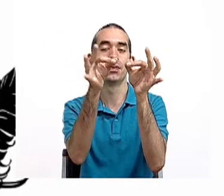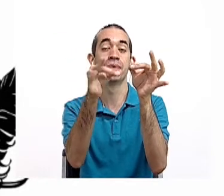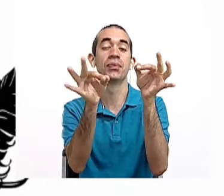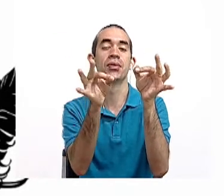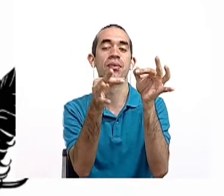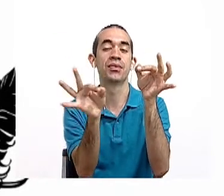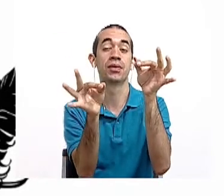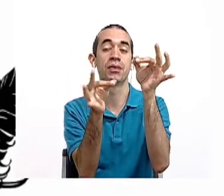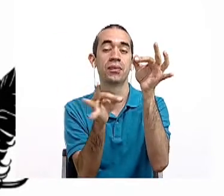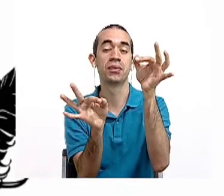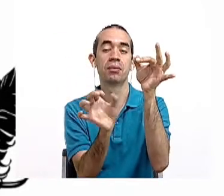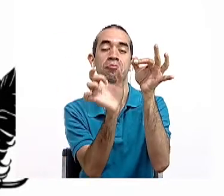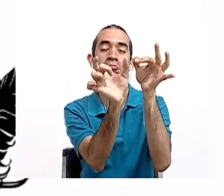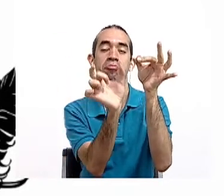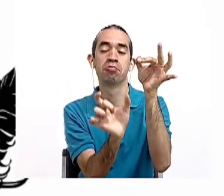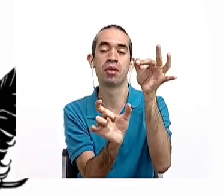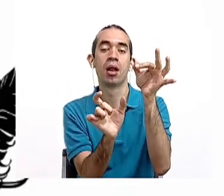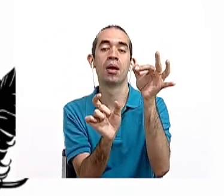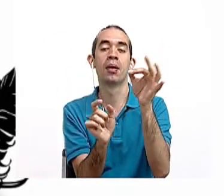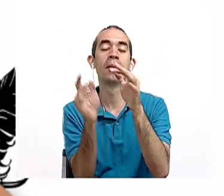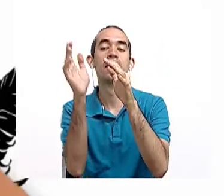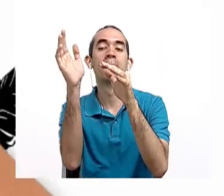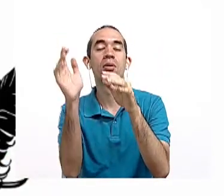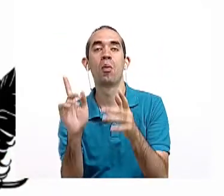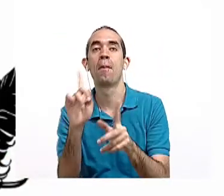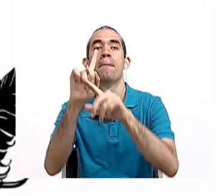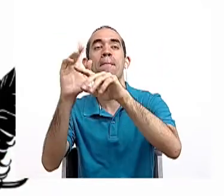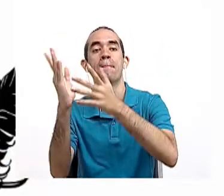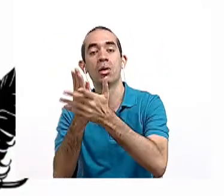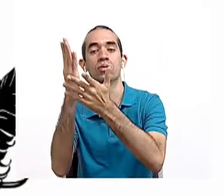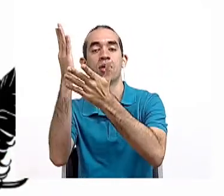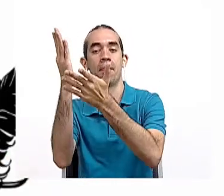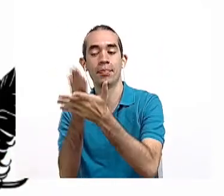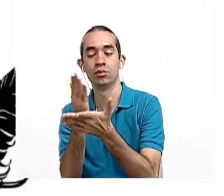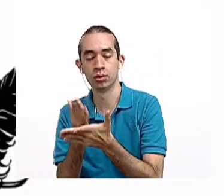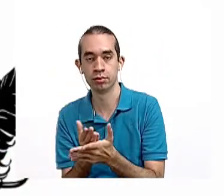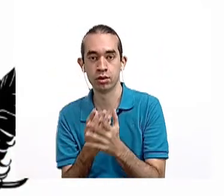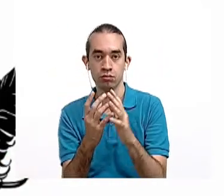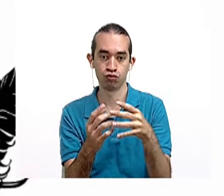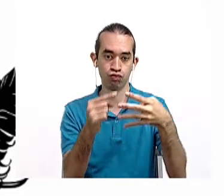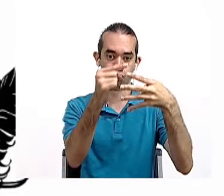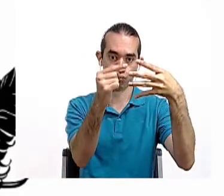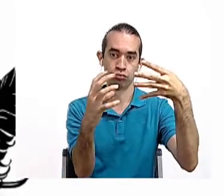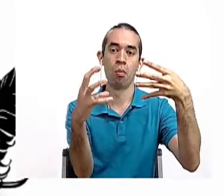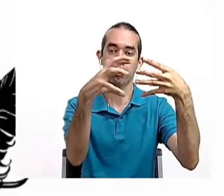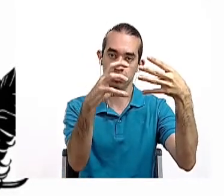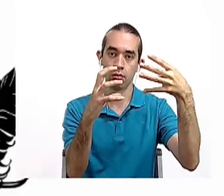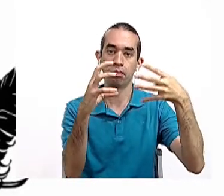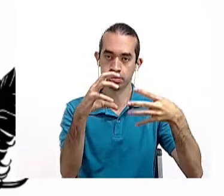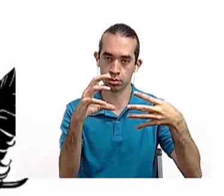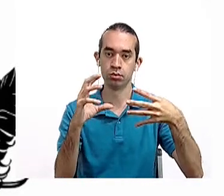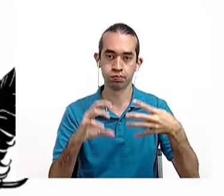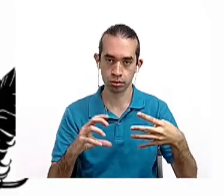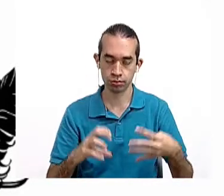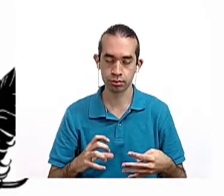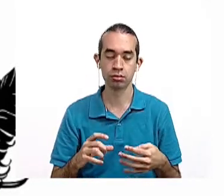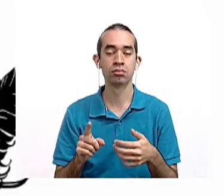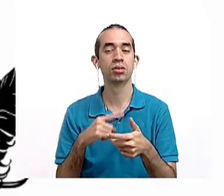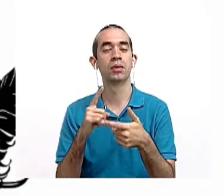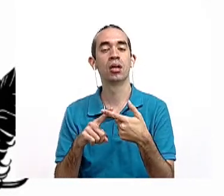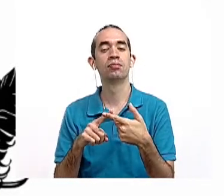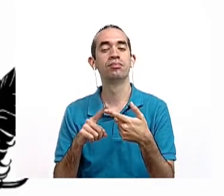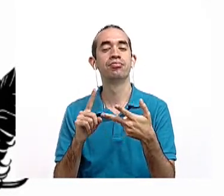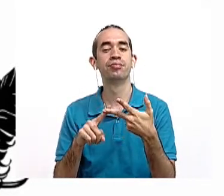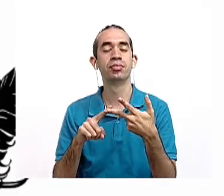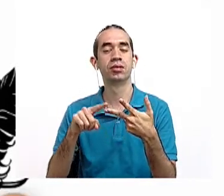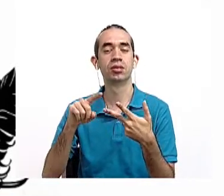unidad métrica marcada por pausas, la estrofa, el conjunto de versos, la rima, la coincidencia